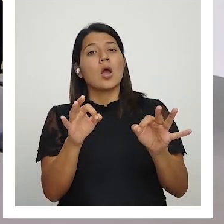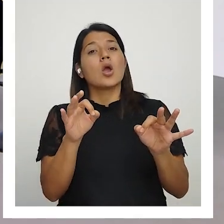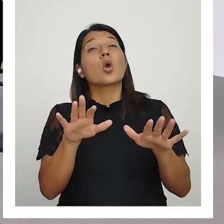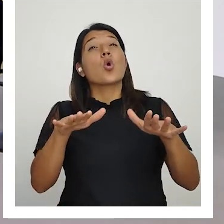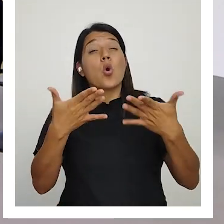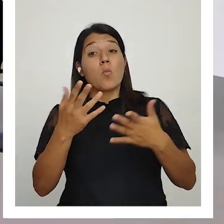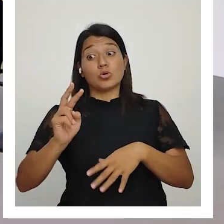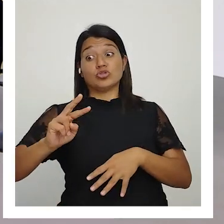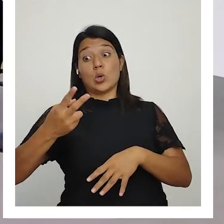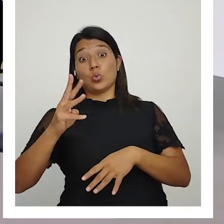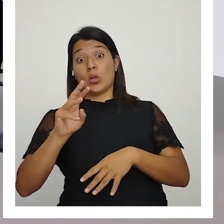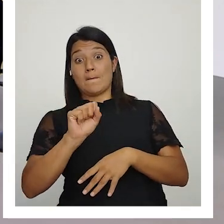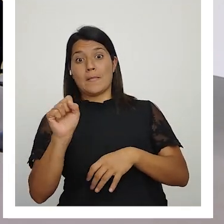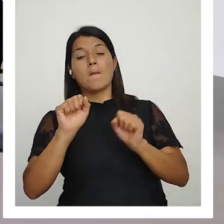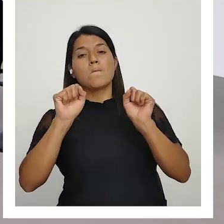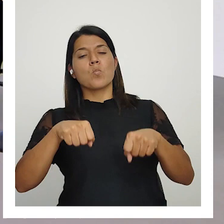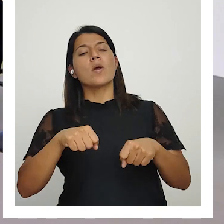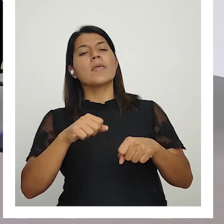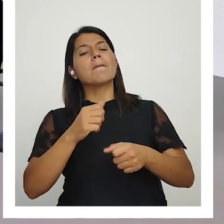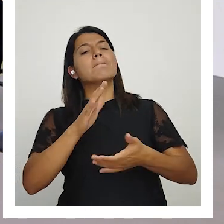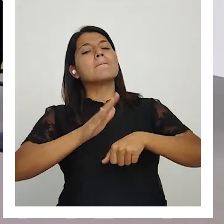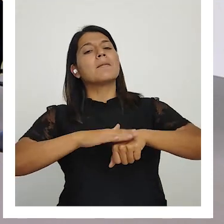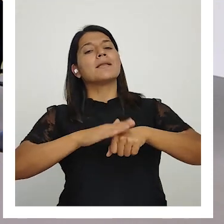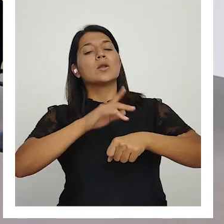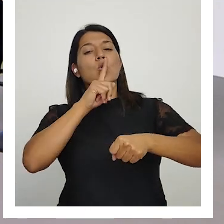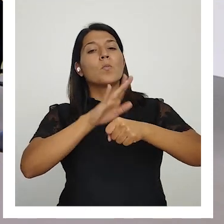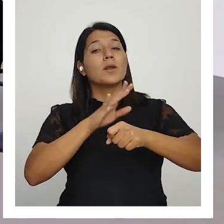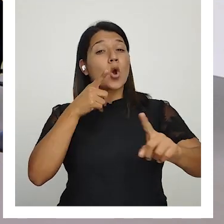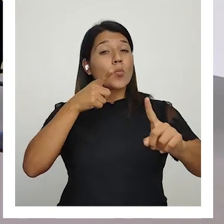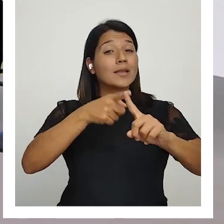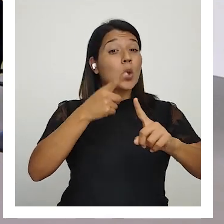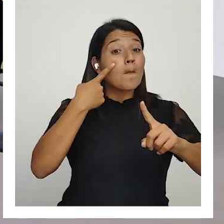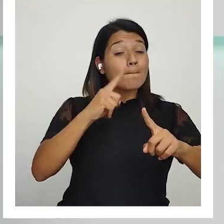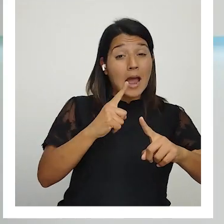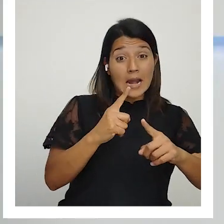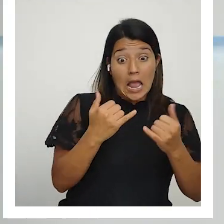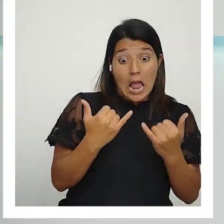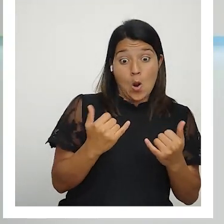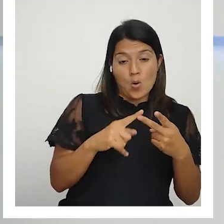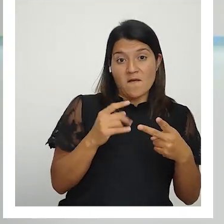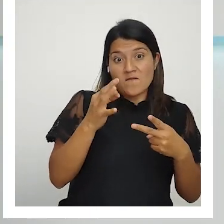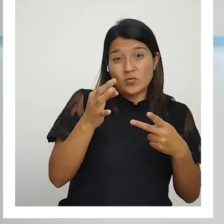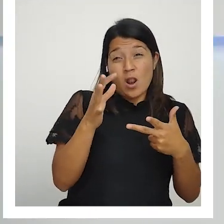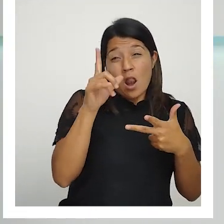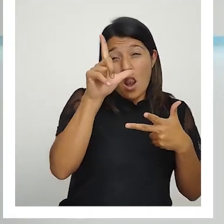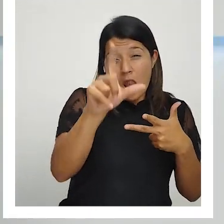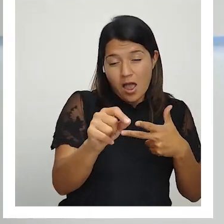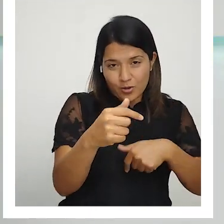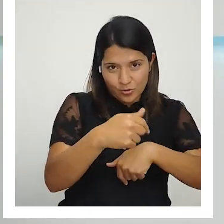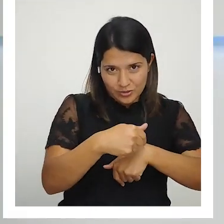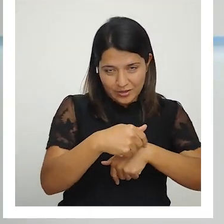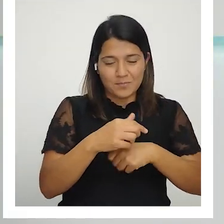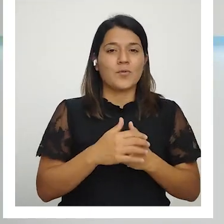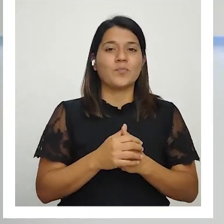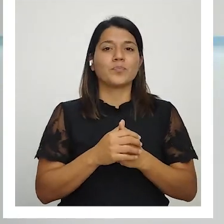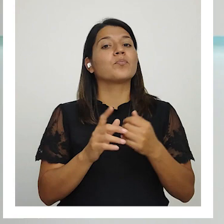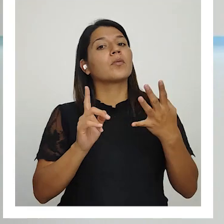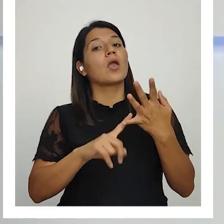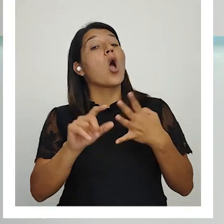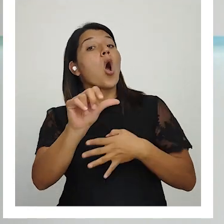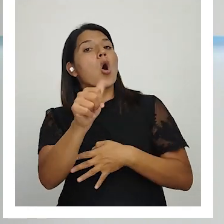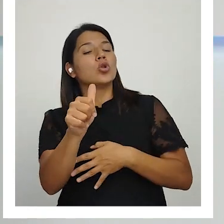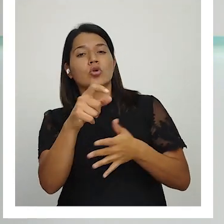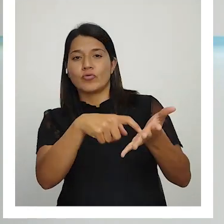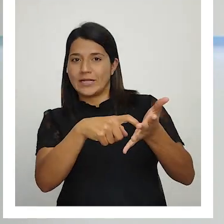les ayudaría a alcanzar sus objetivos de corto, mediano y largo plazo. Dentro de otros de los requisitos es no haber estado financiados